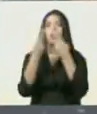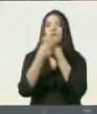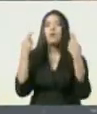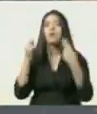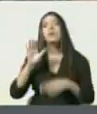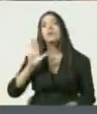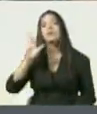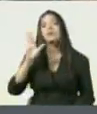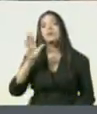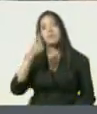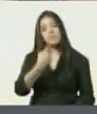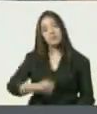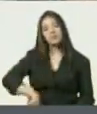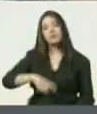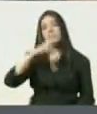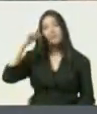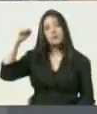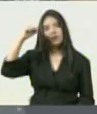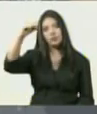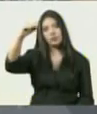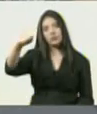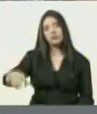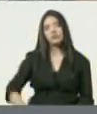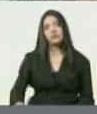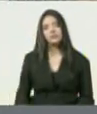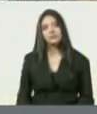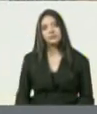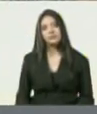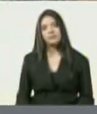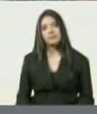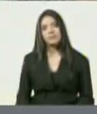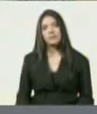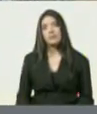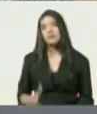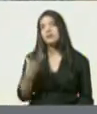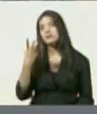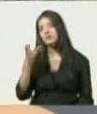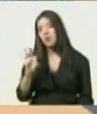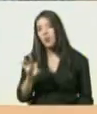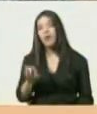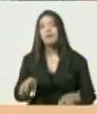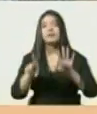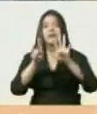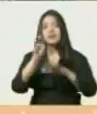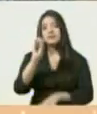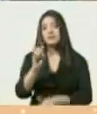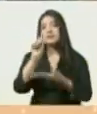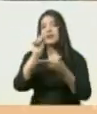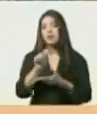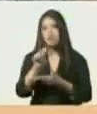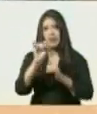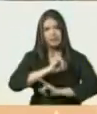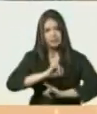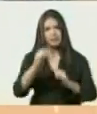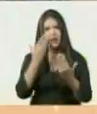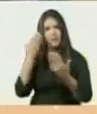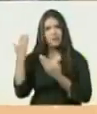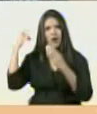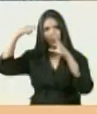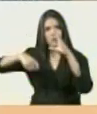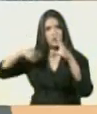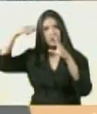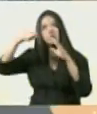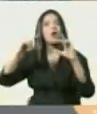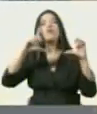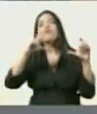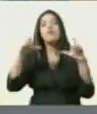comprometido con nuestro presidente Nicolás Maduro. Bueno, 50, 60 toneladas, como ustedes las vieron en los videos, en las